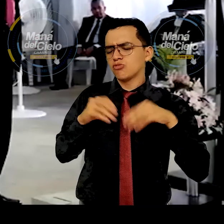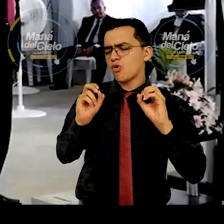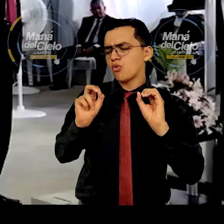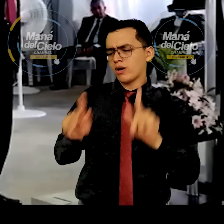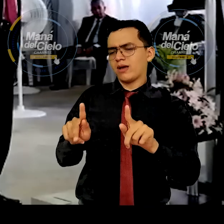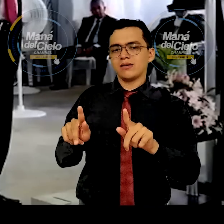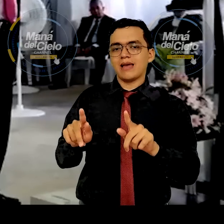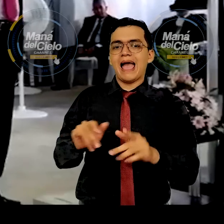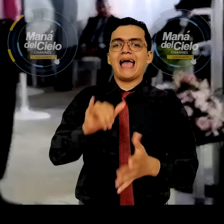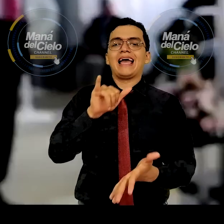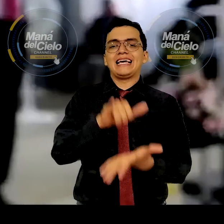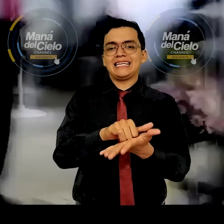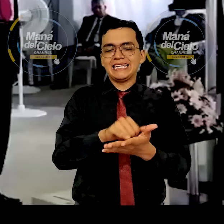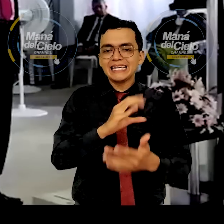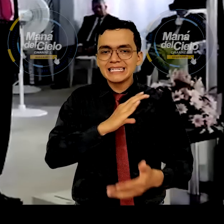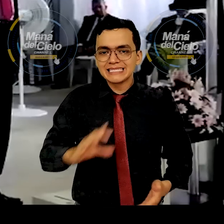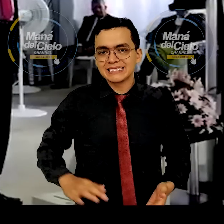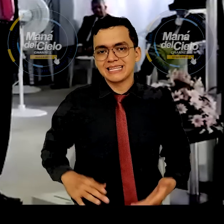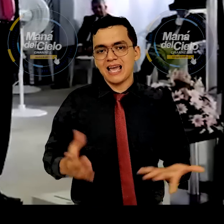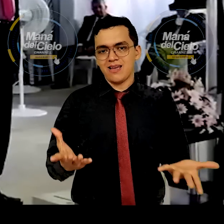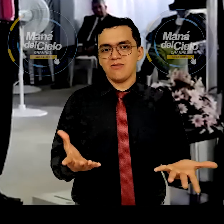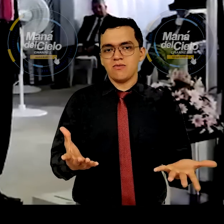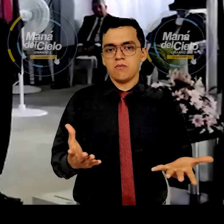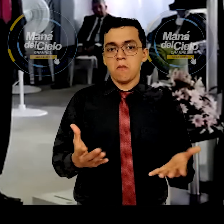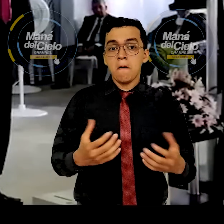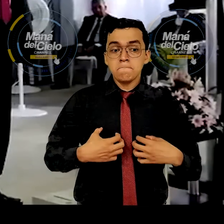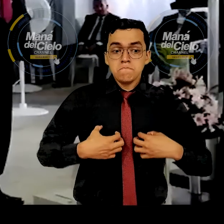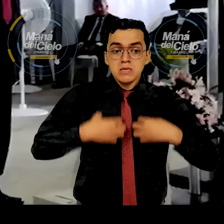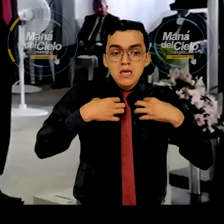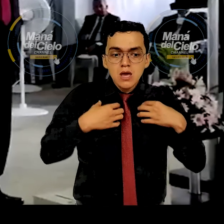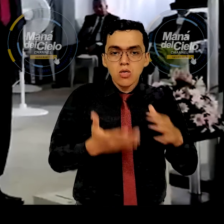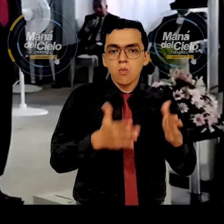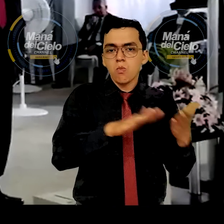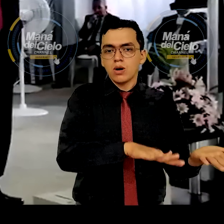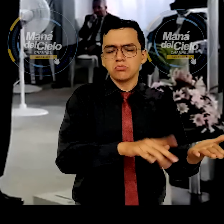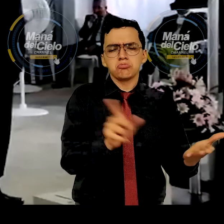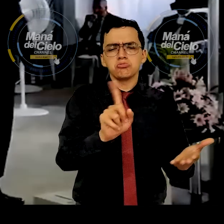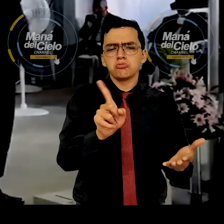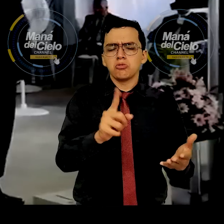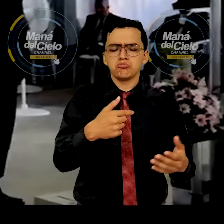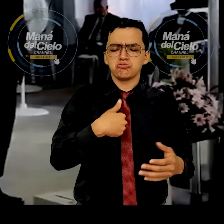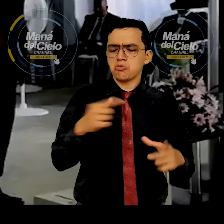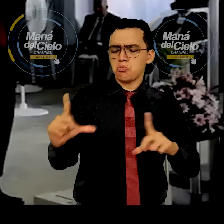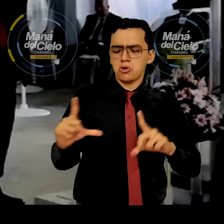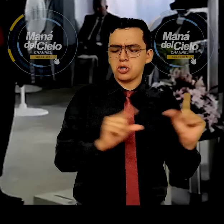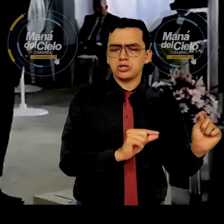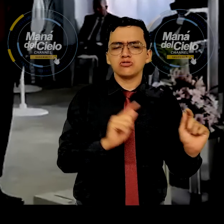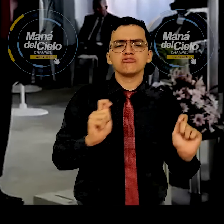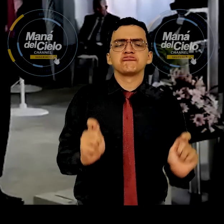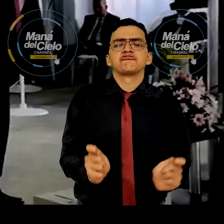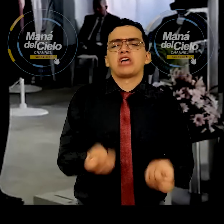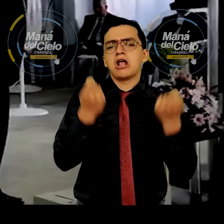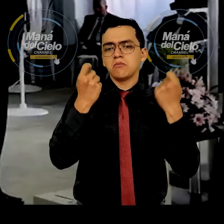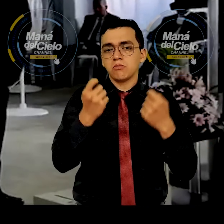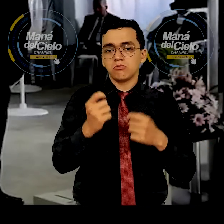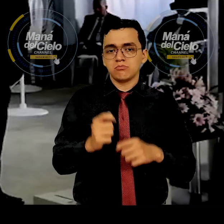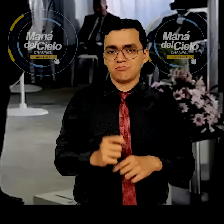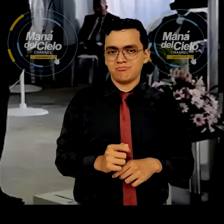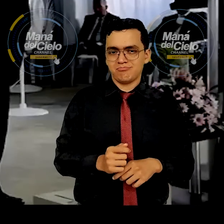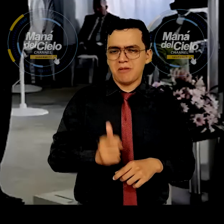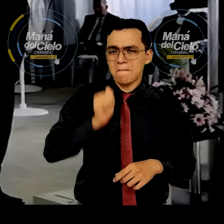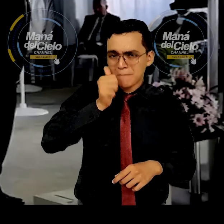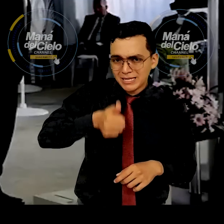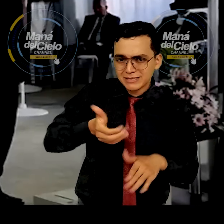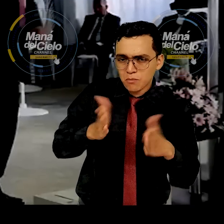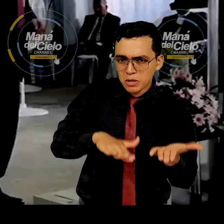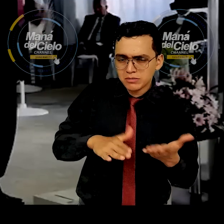No le tenemos miedo a la muerte. Yo estoy listo y si me muero mañana les invito al... Y estoy diría a